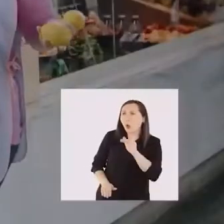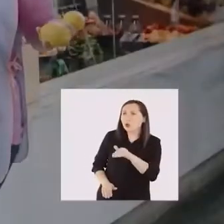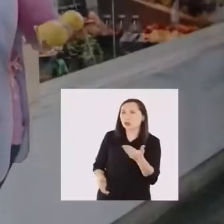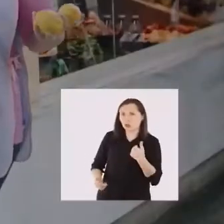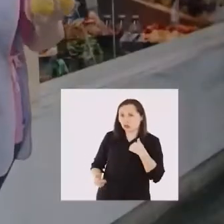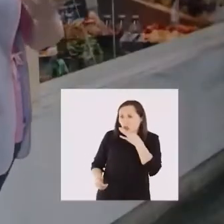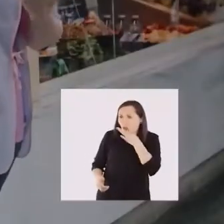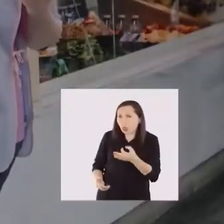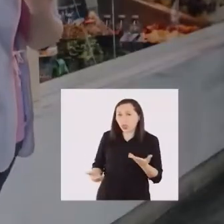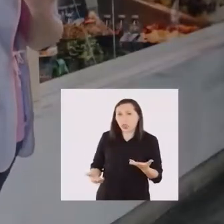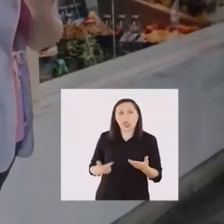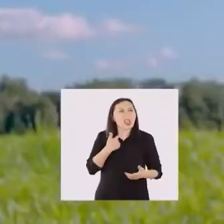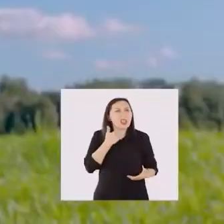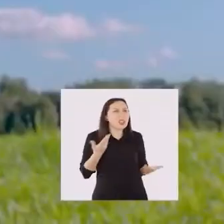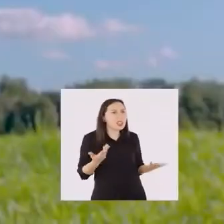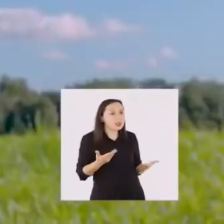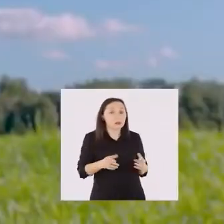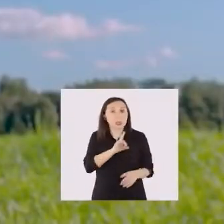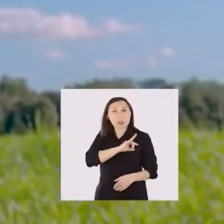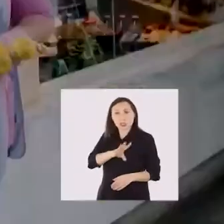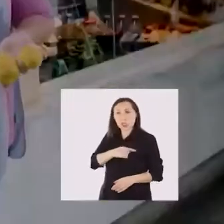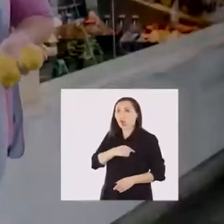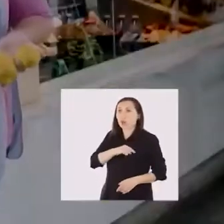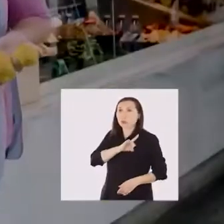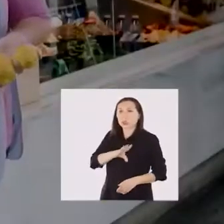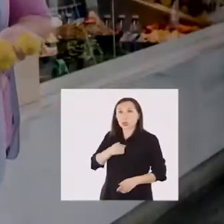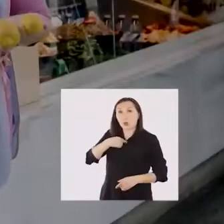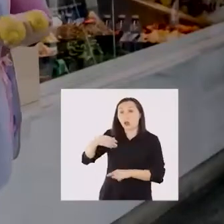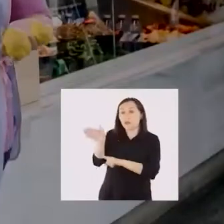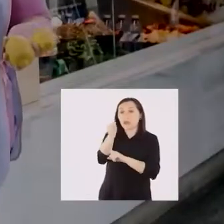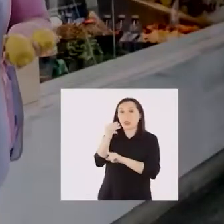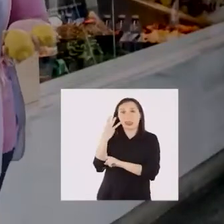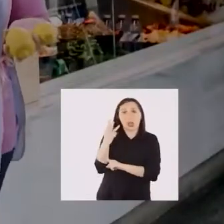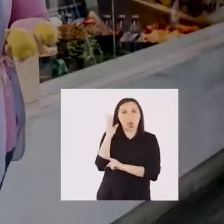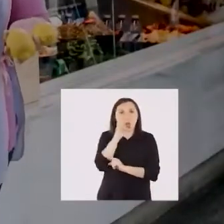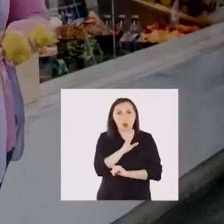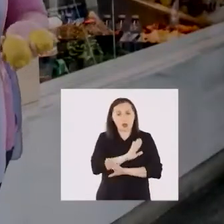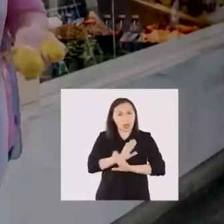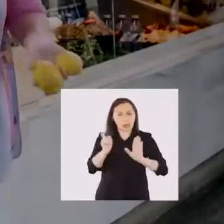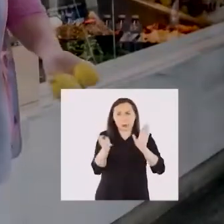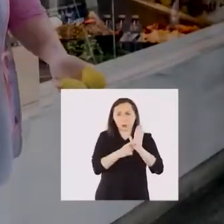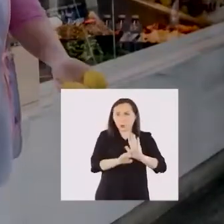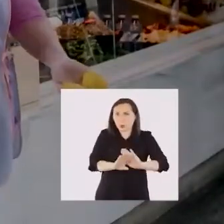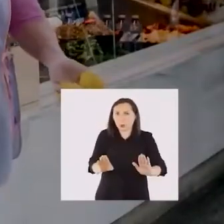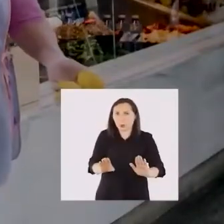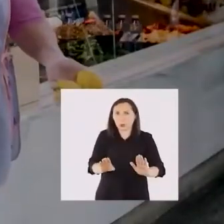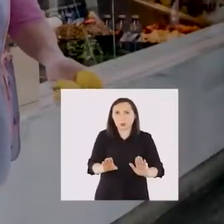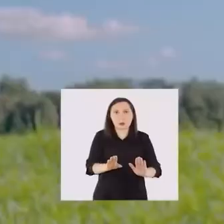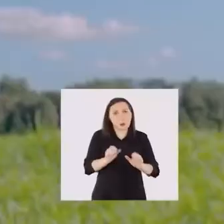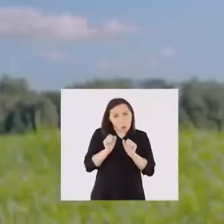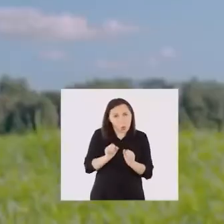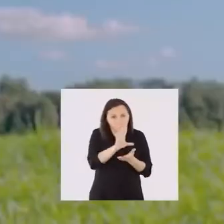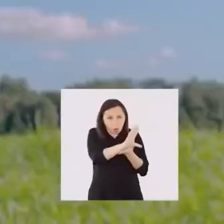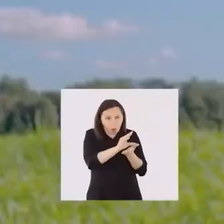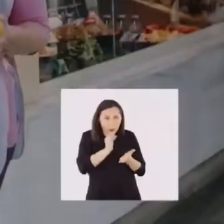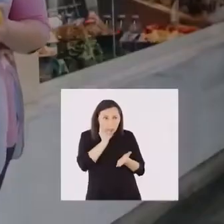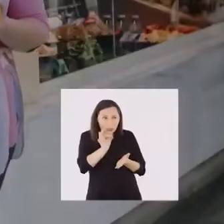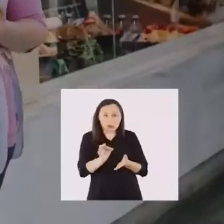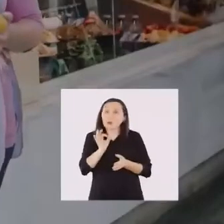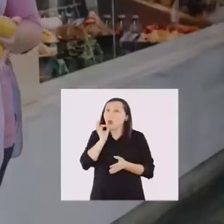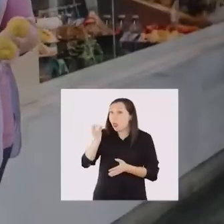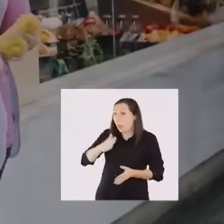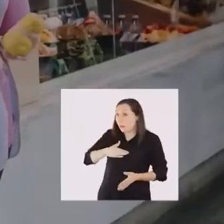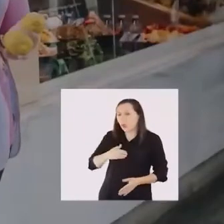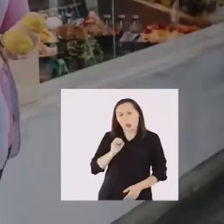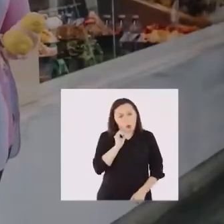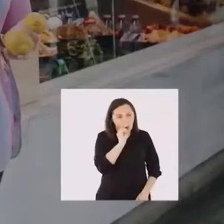Oiga, pero eso lo digo yo. ¿Qué cosa? Que Chile se llama Chile y nuestra bandera es tricolor. Y punto. ¿Me deja usar su frase?